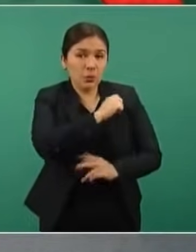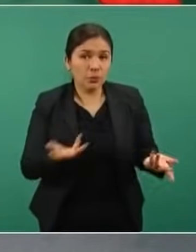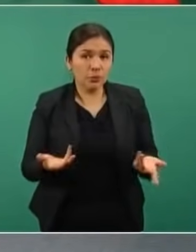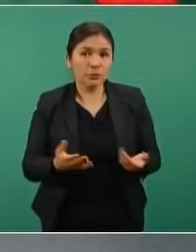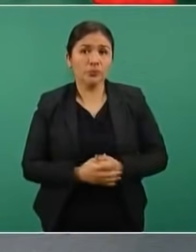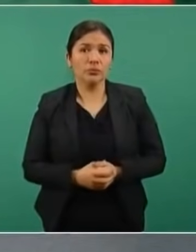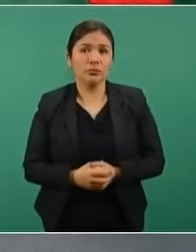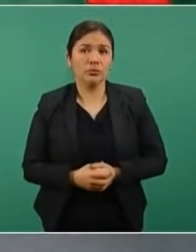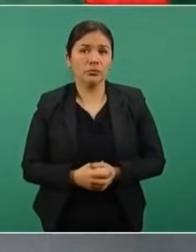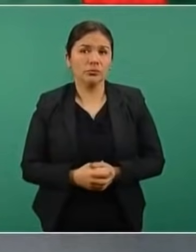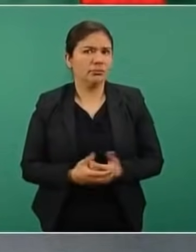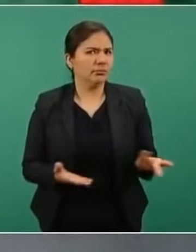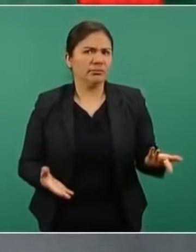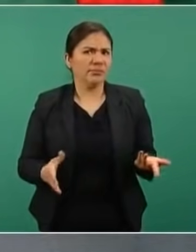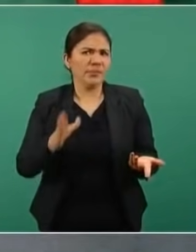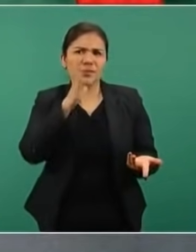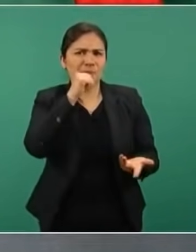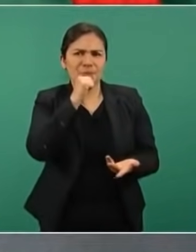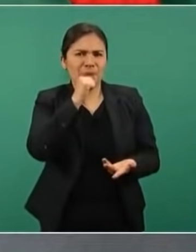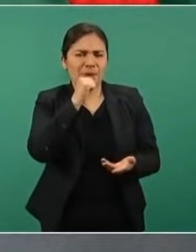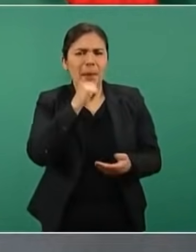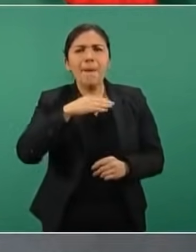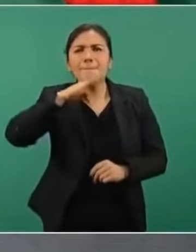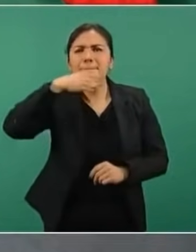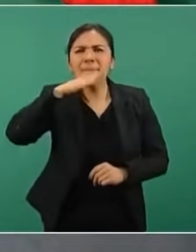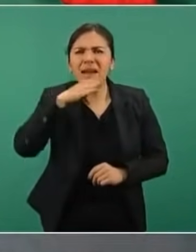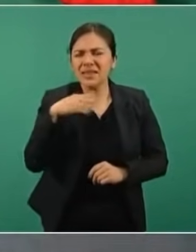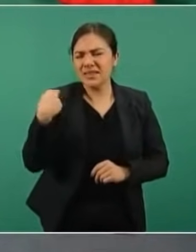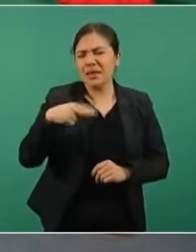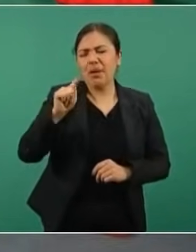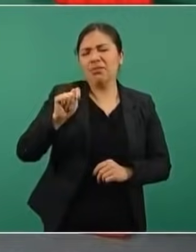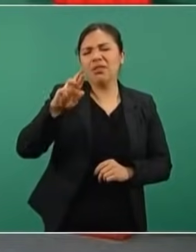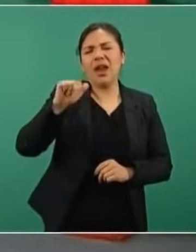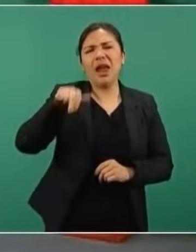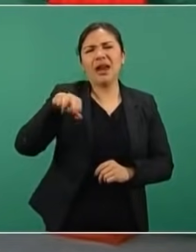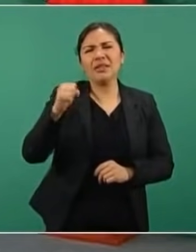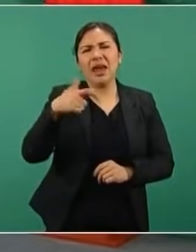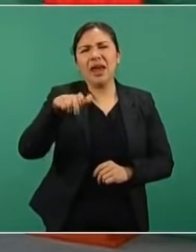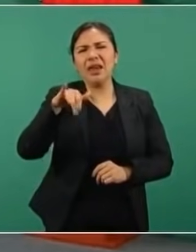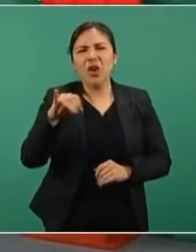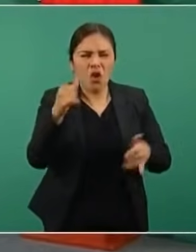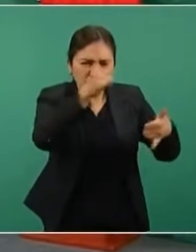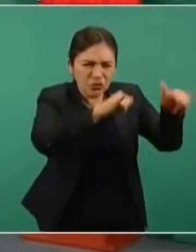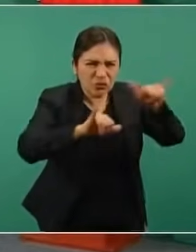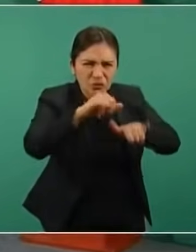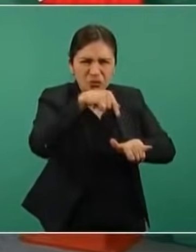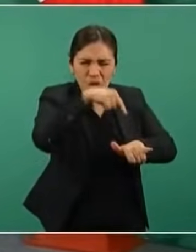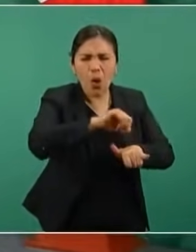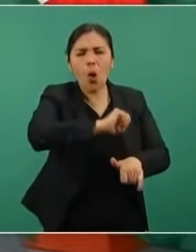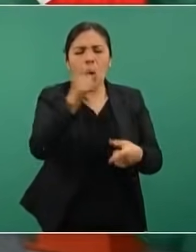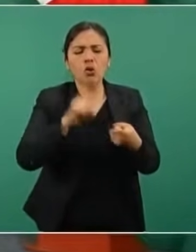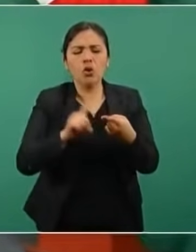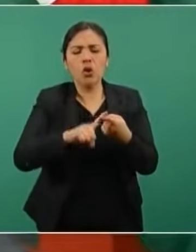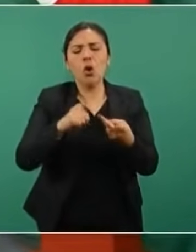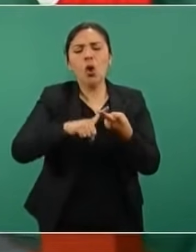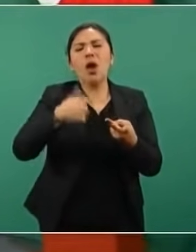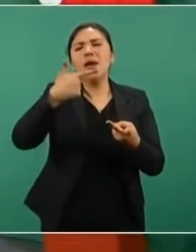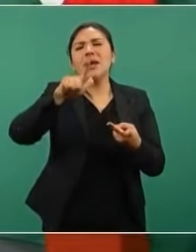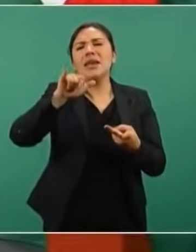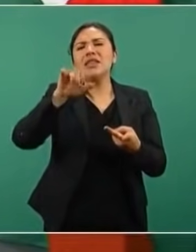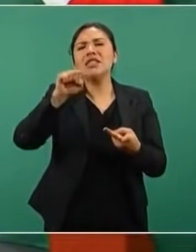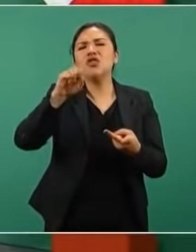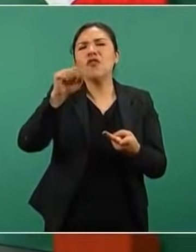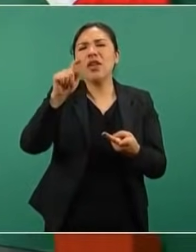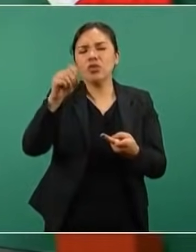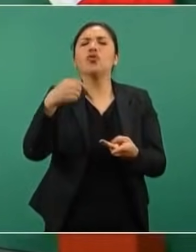No vamos a permitir el maíz transgénico y en el caso del glifosato estamos regulando